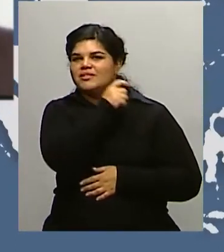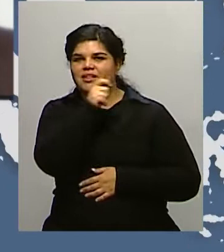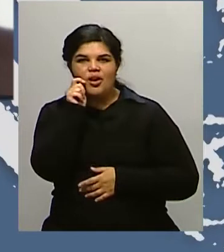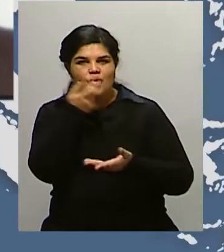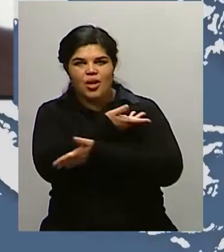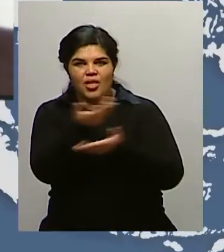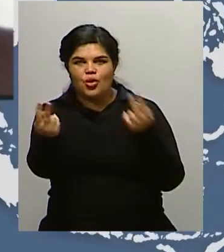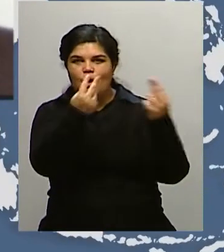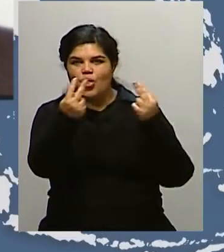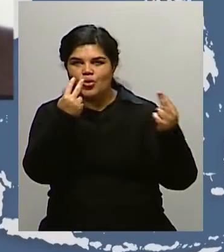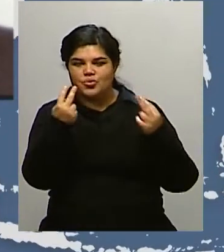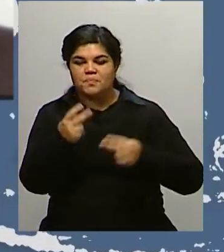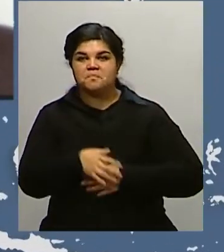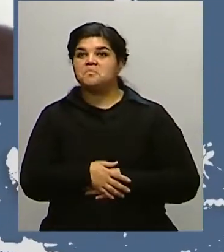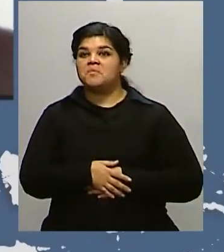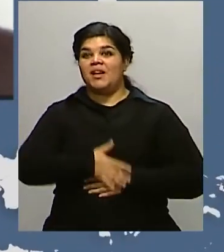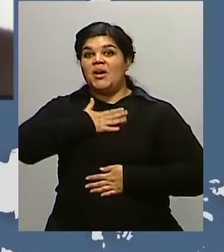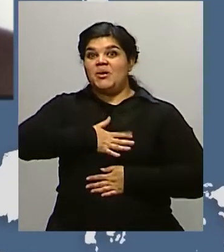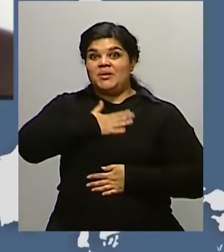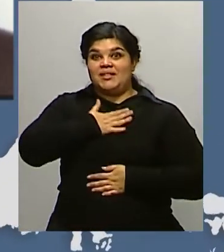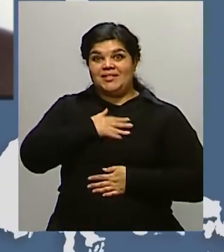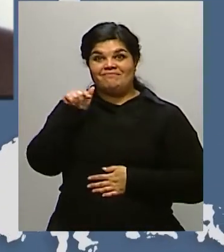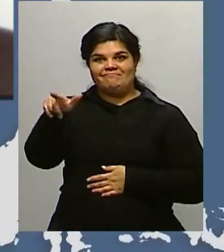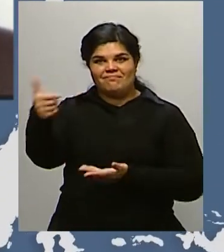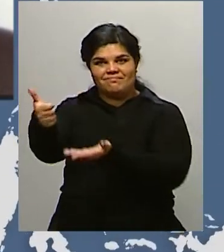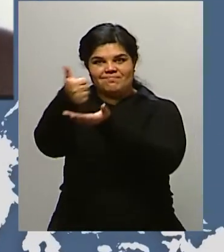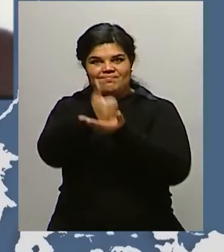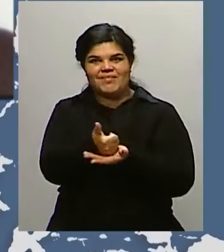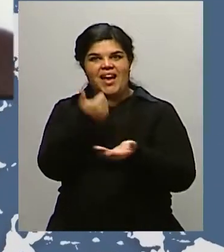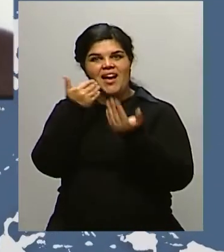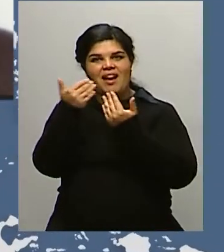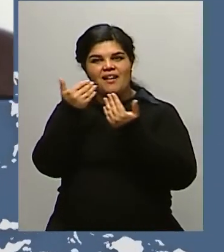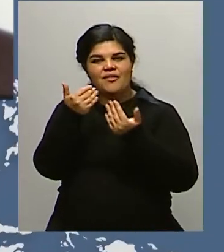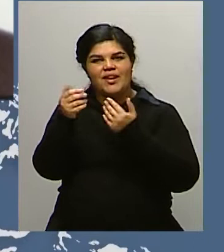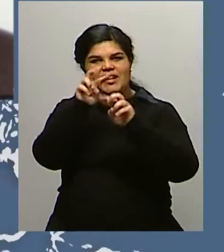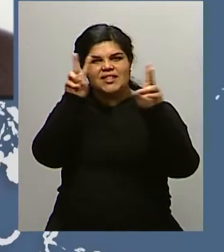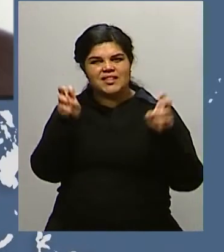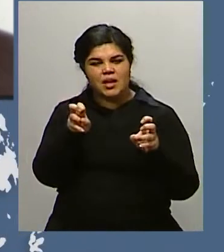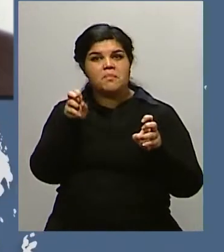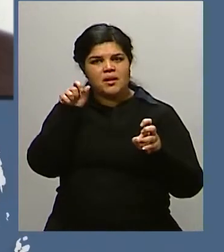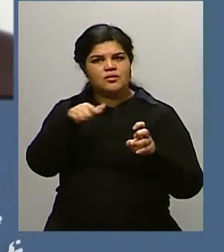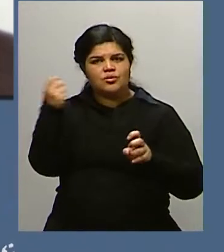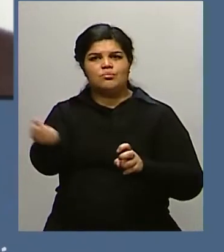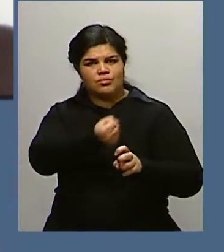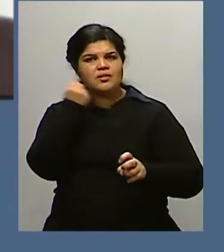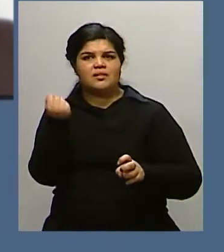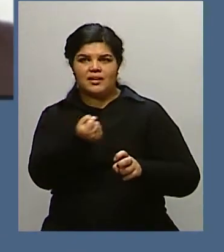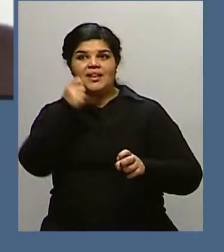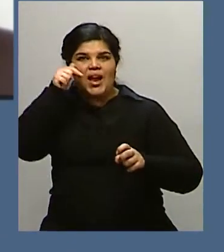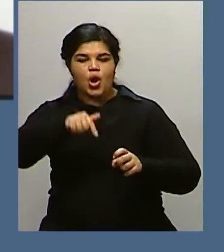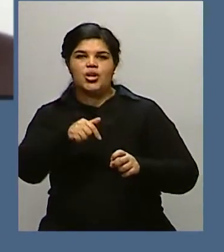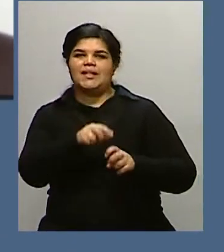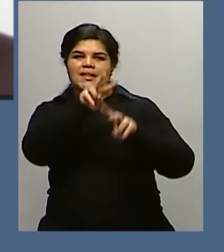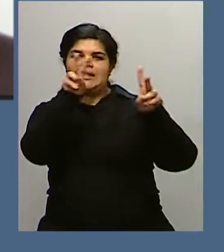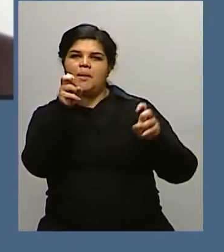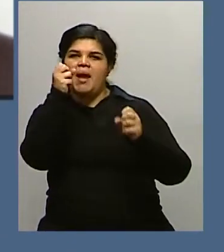es nuestro y creemos que usted es la persona más indicada para conversar todas estas cuestiones. Es una obviedad comenzar hablando del impacto